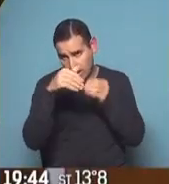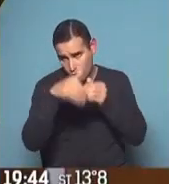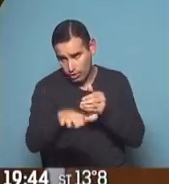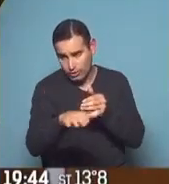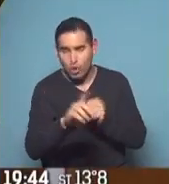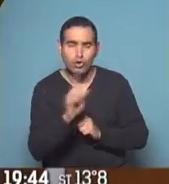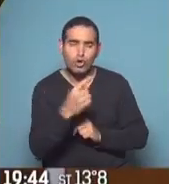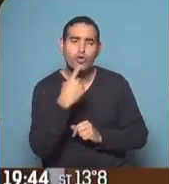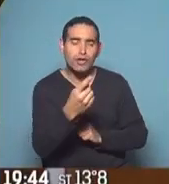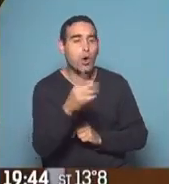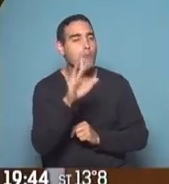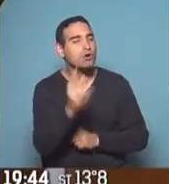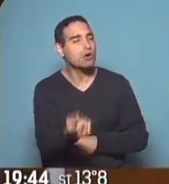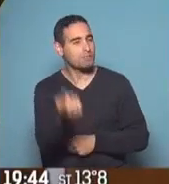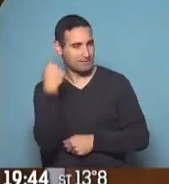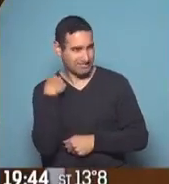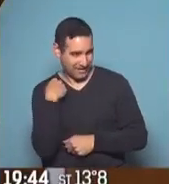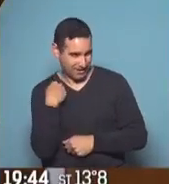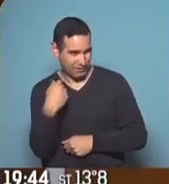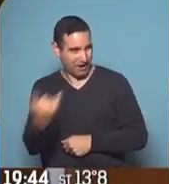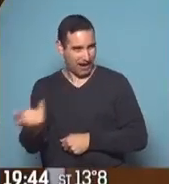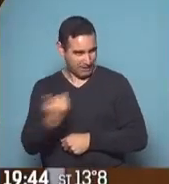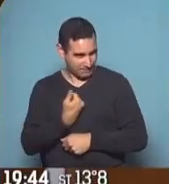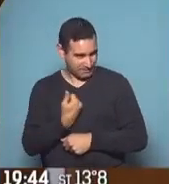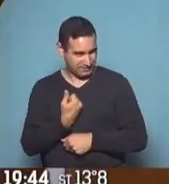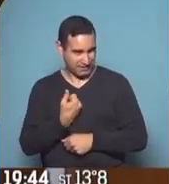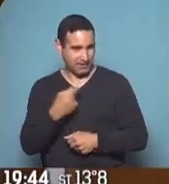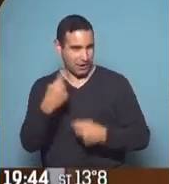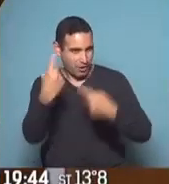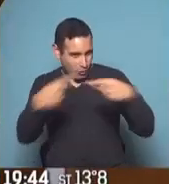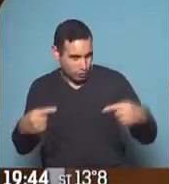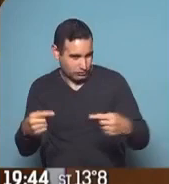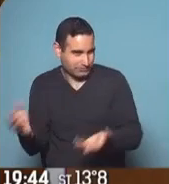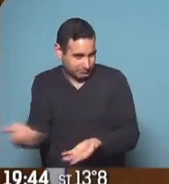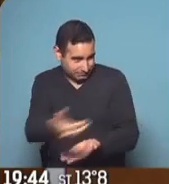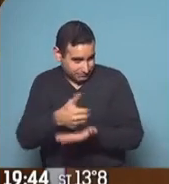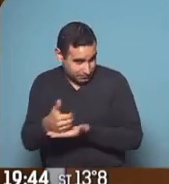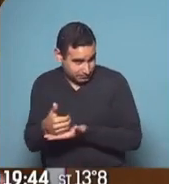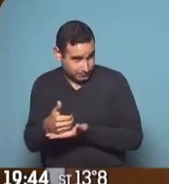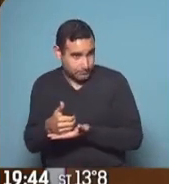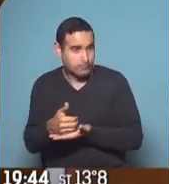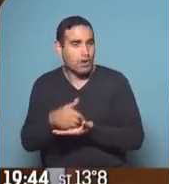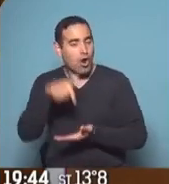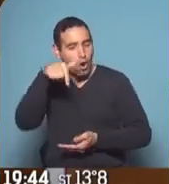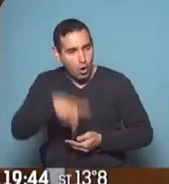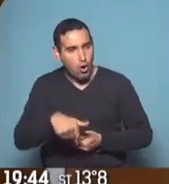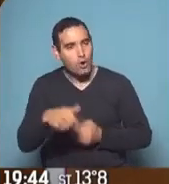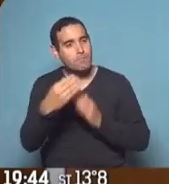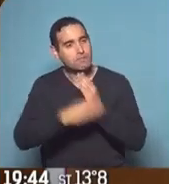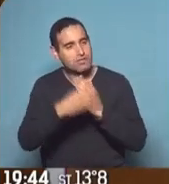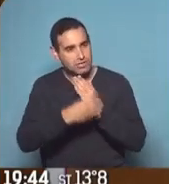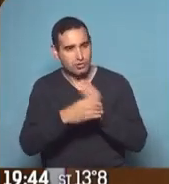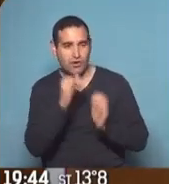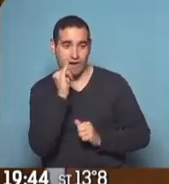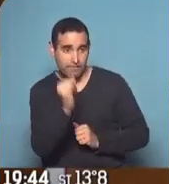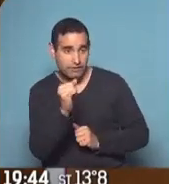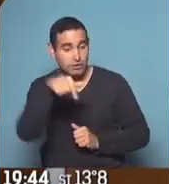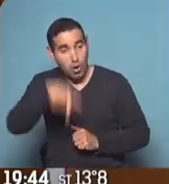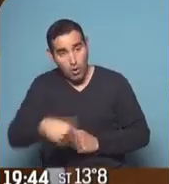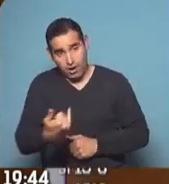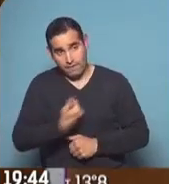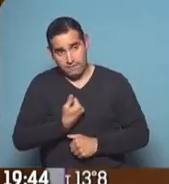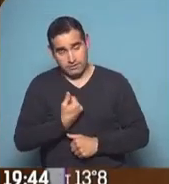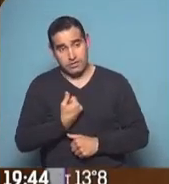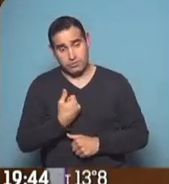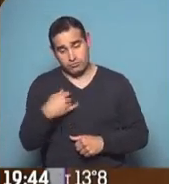no digo que el miércoles pasado fue el día que fuimos notificados del decomiso hoy o sea fue notificado al ministro garavano de hoy fuimos notificados nosotros